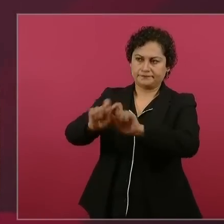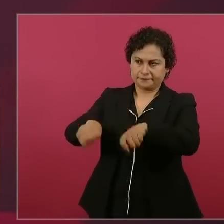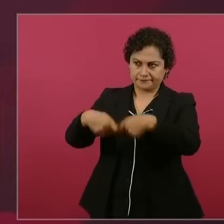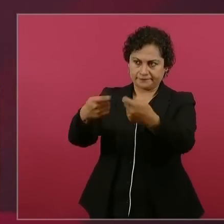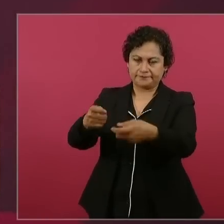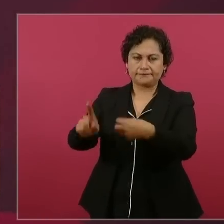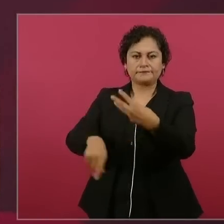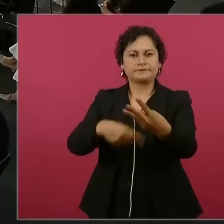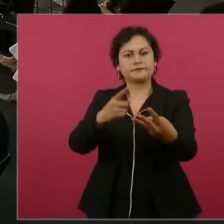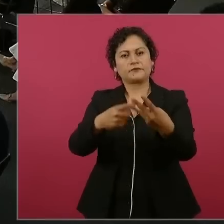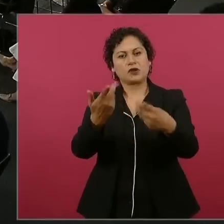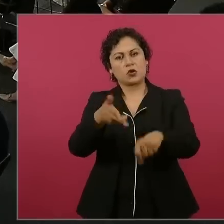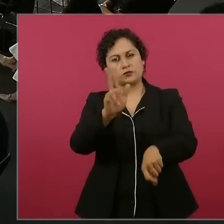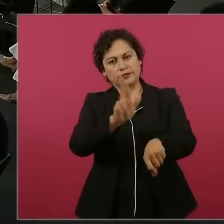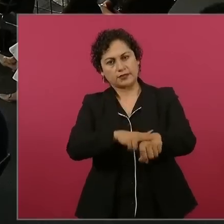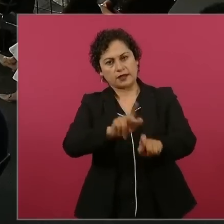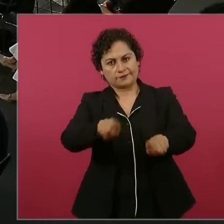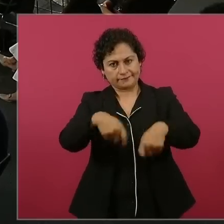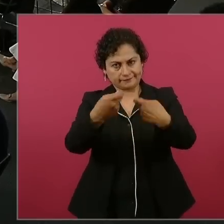hospitales.